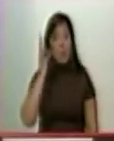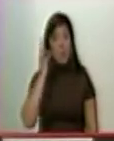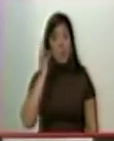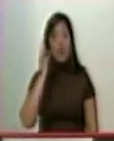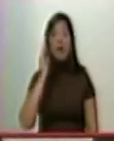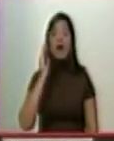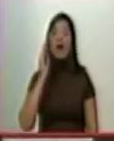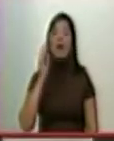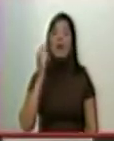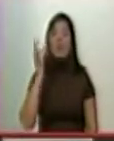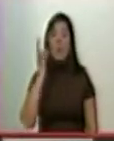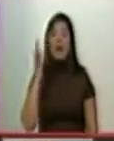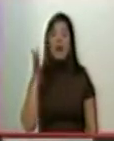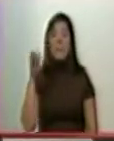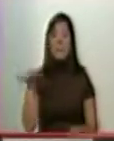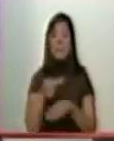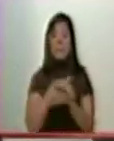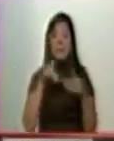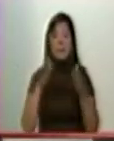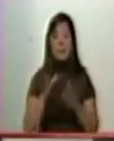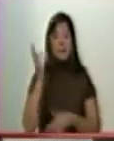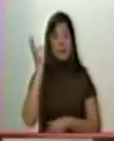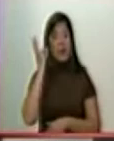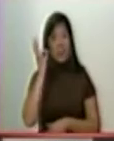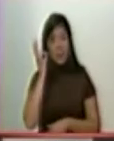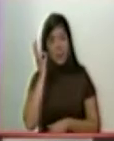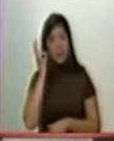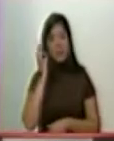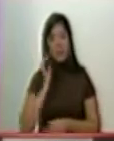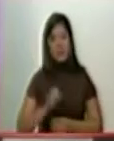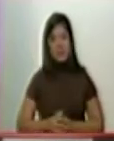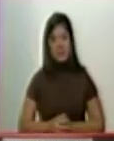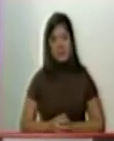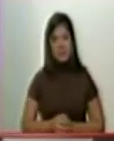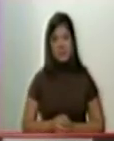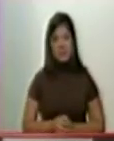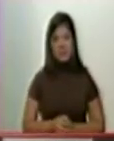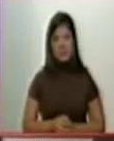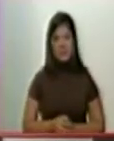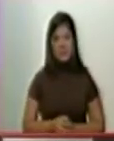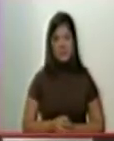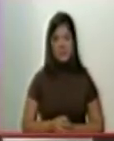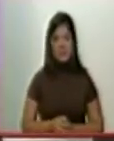viene de ser ministra de la Mujer e Igualdad de Género,